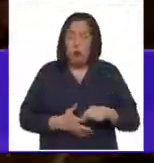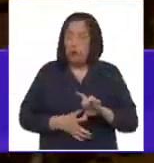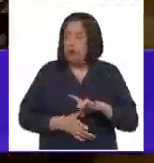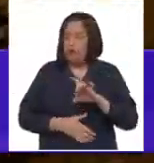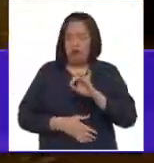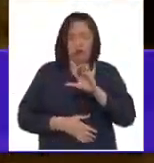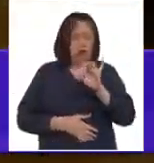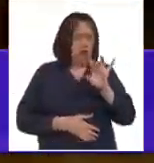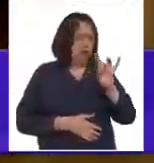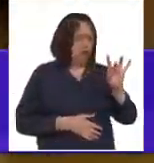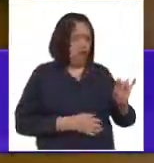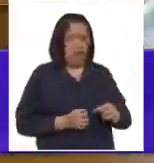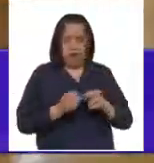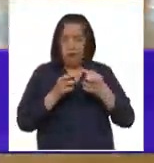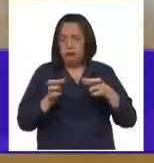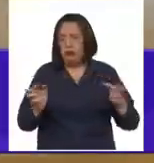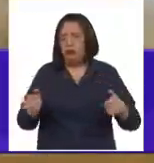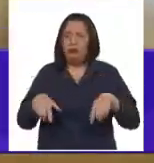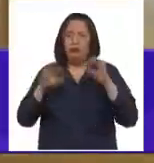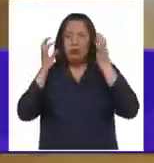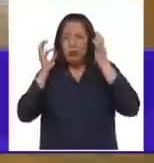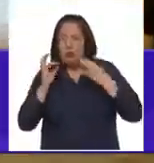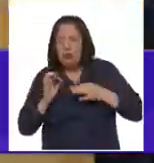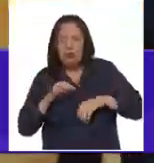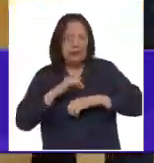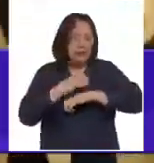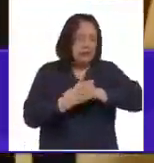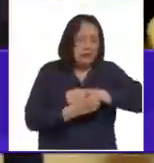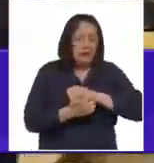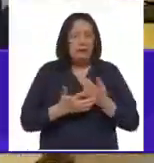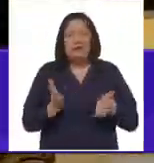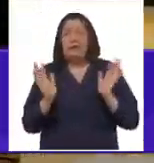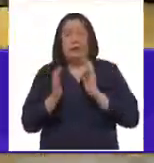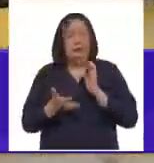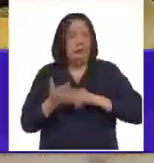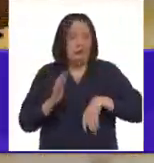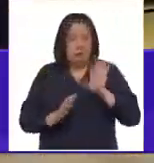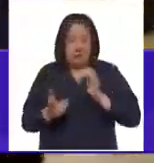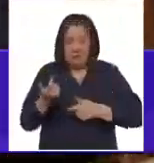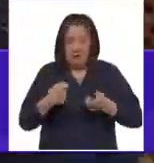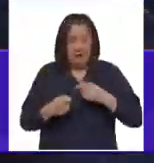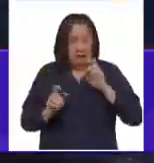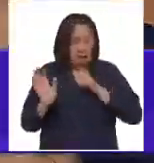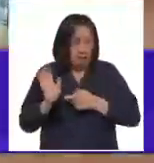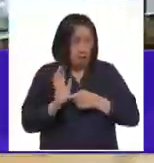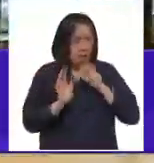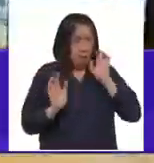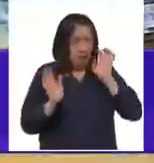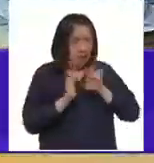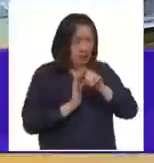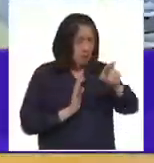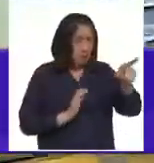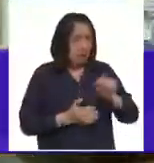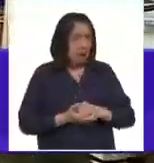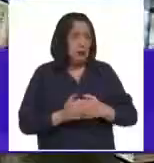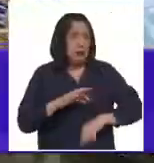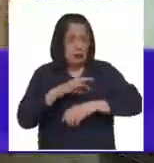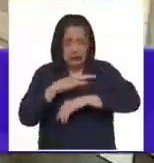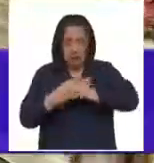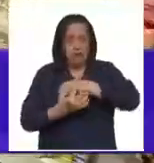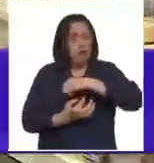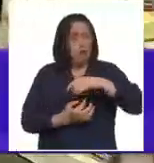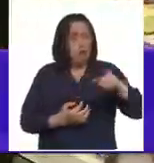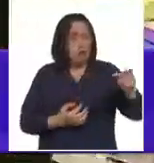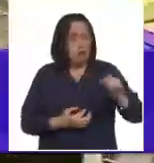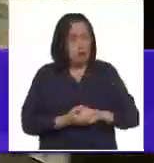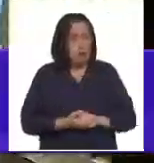variedad increíble de productos, de joyería, relojes. ¿Qué es lo que más está saliendo? Aquí vamos a mostrarles, por ejemplo, estas hermosas pulseras,